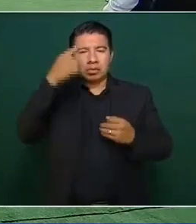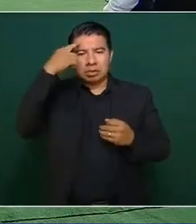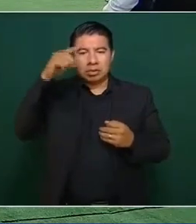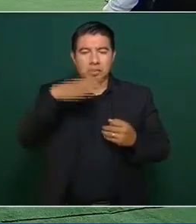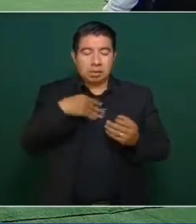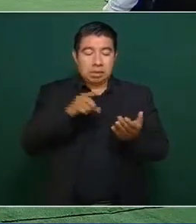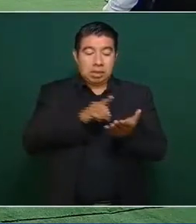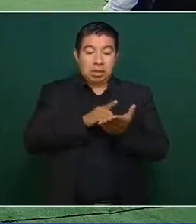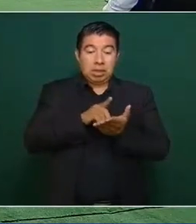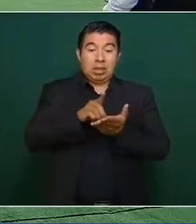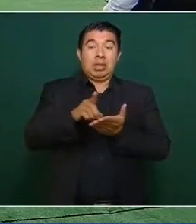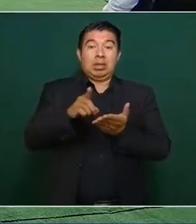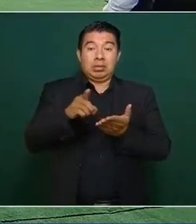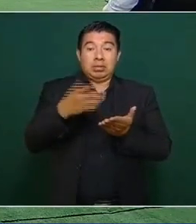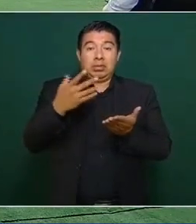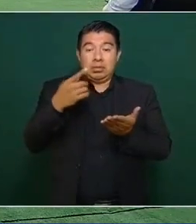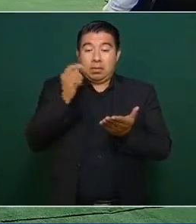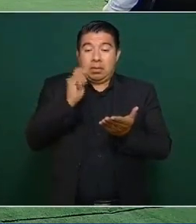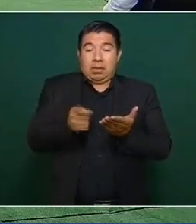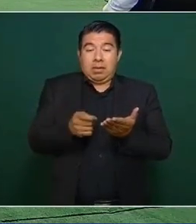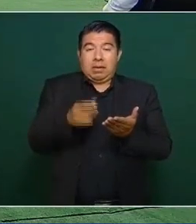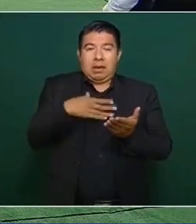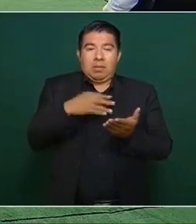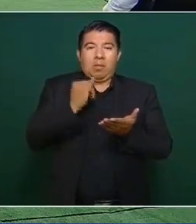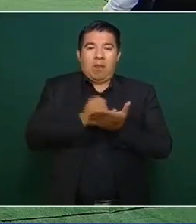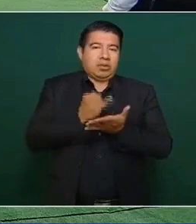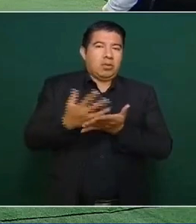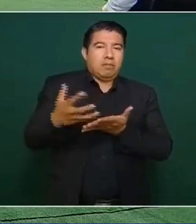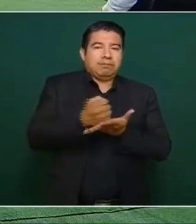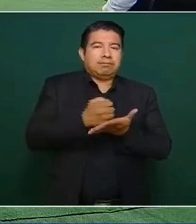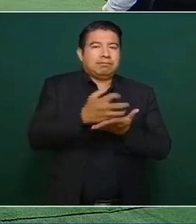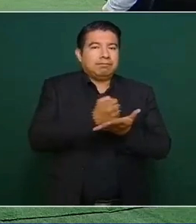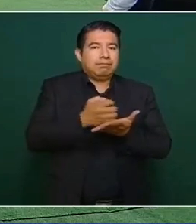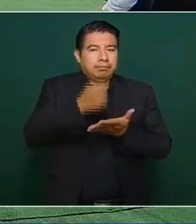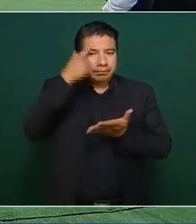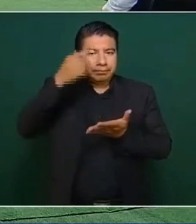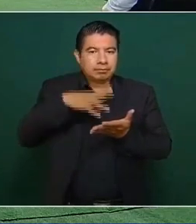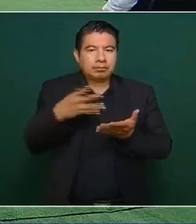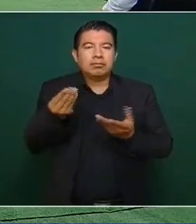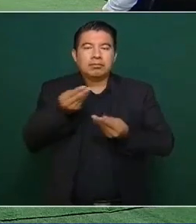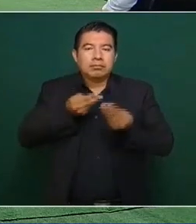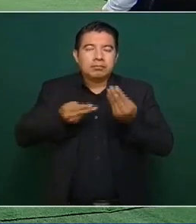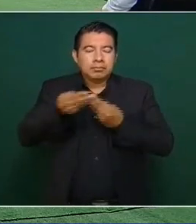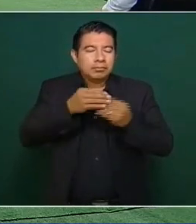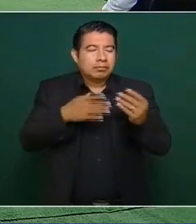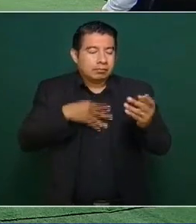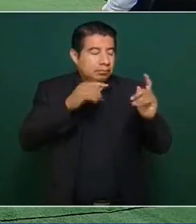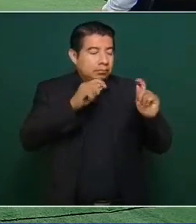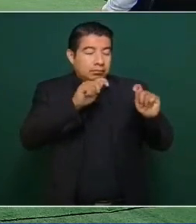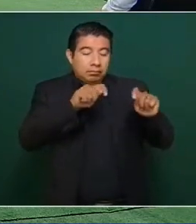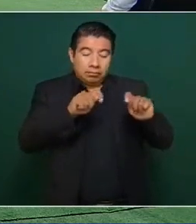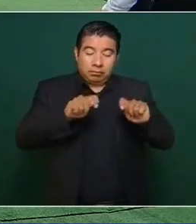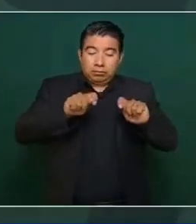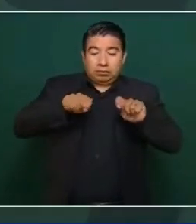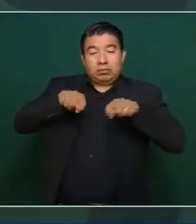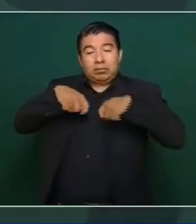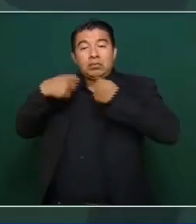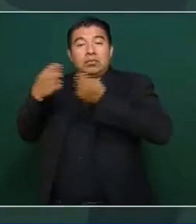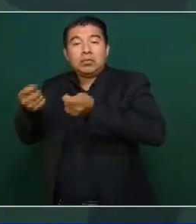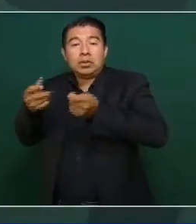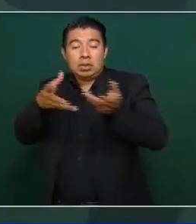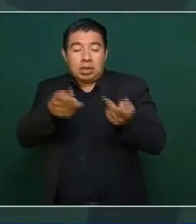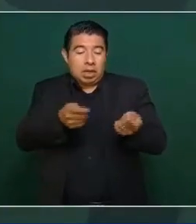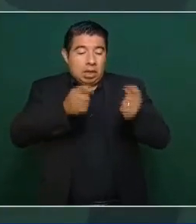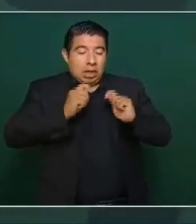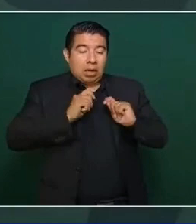su derecho a cobrar impuestos y le trasladan esa facultad a